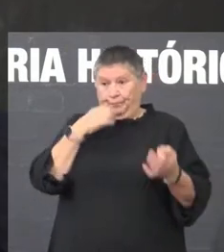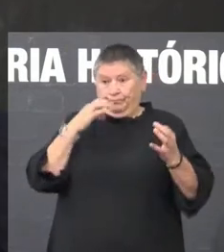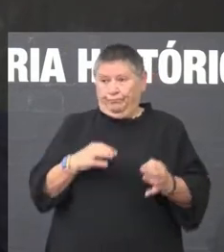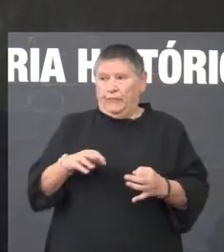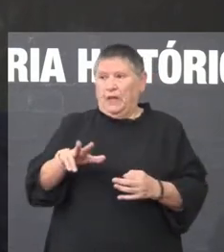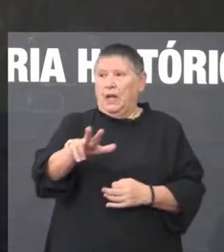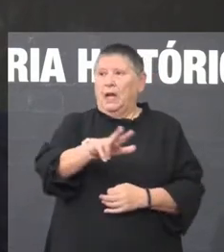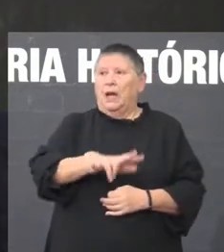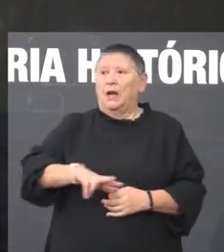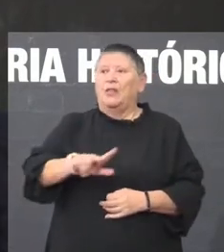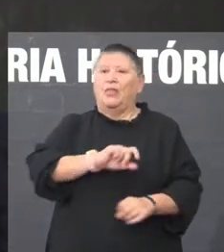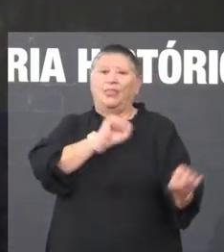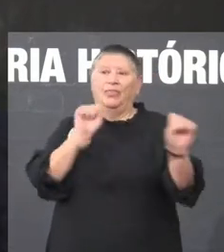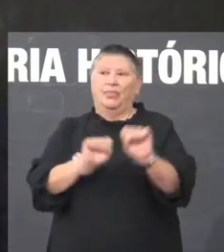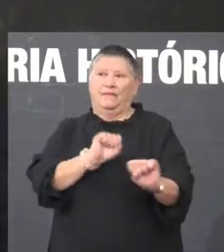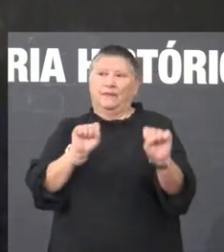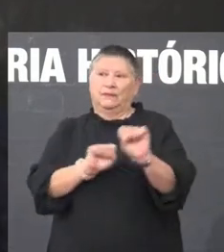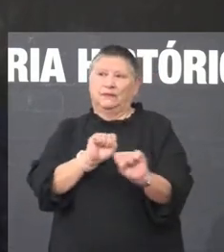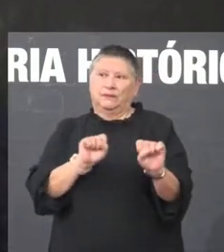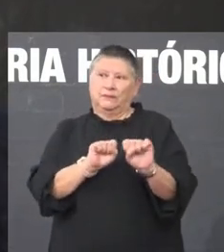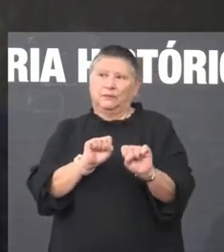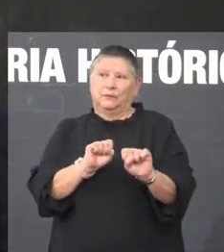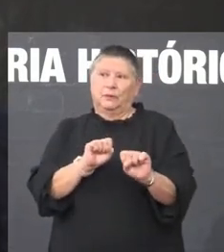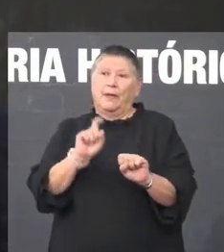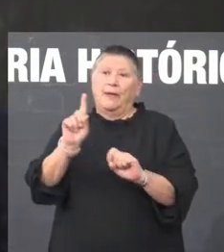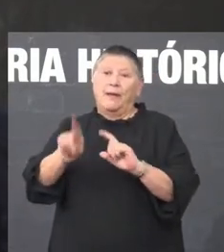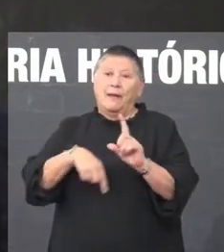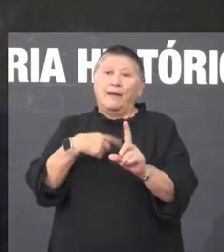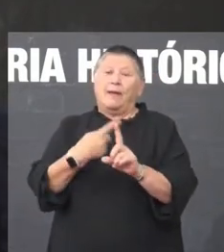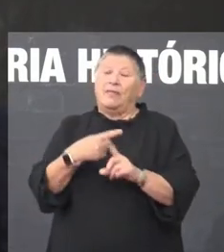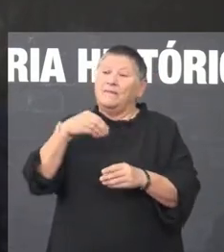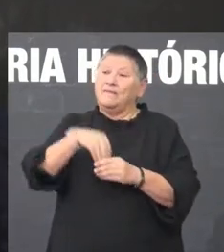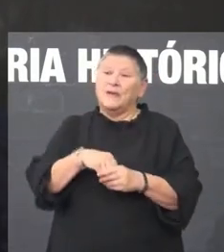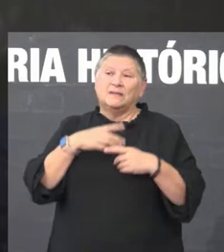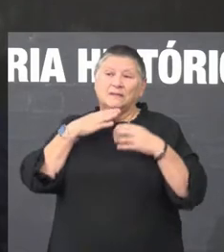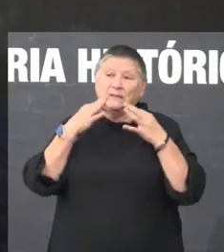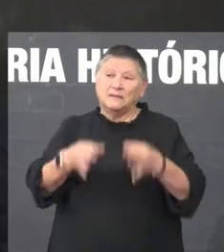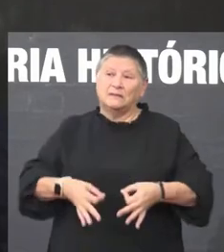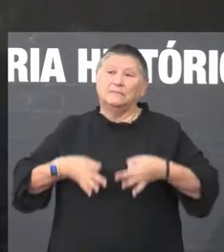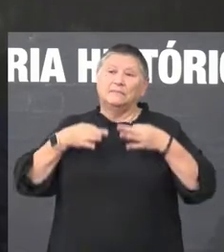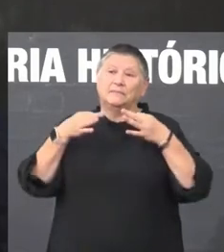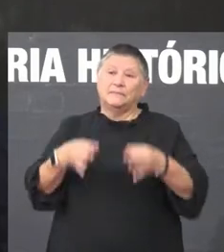nacionalismos defensivos, que además siempre